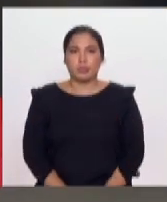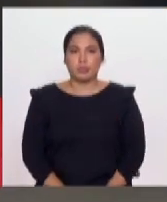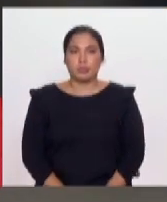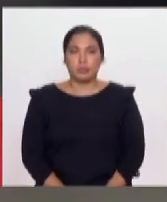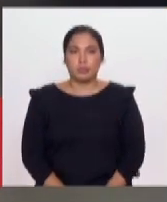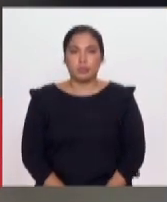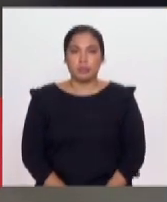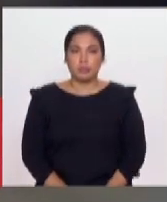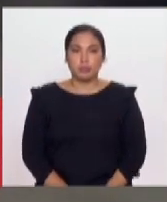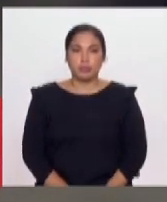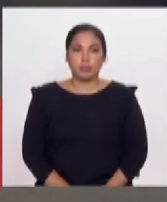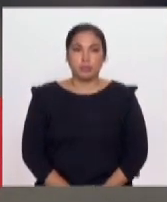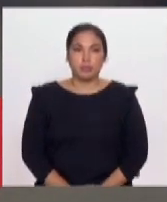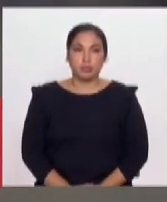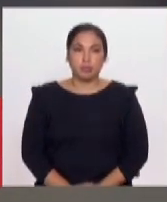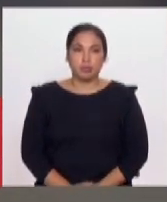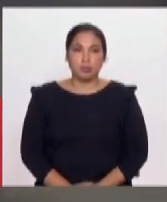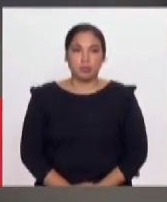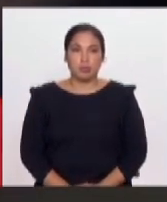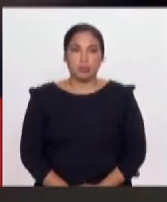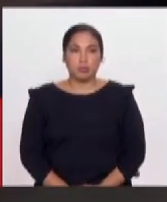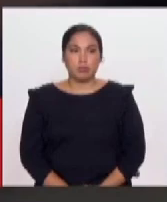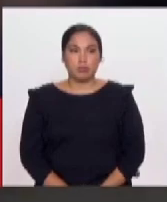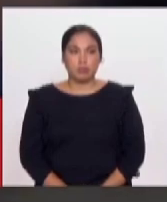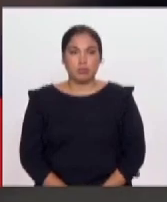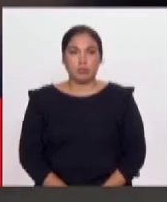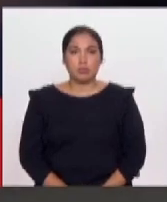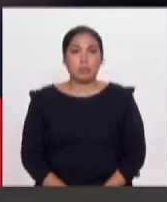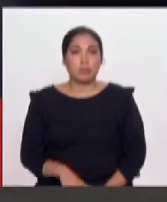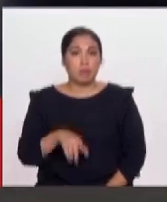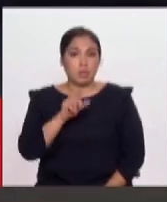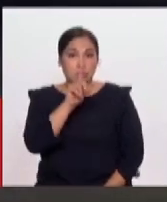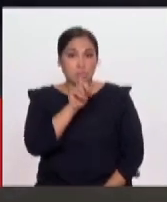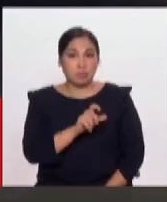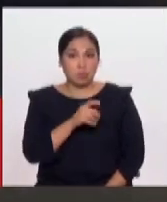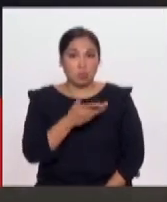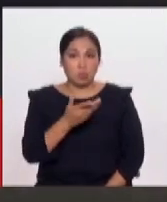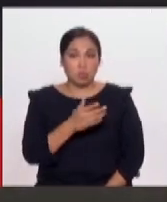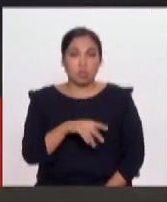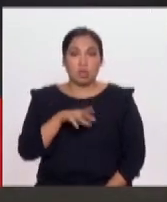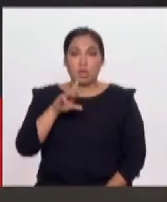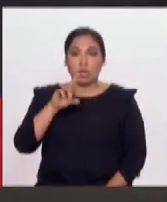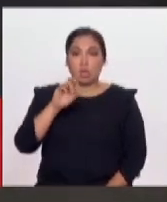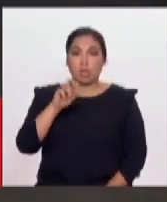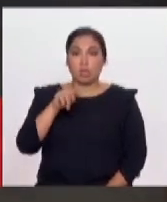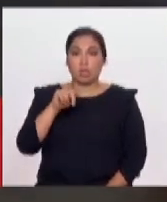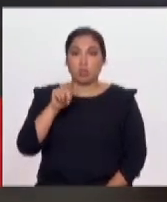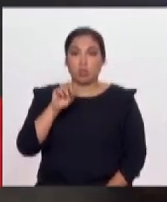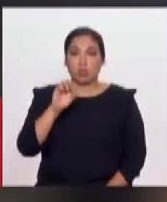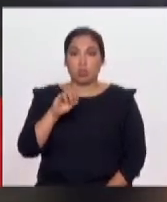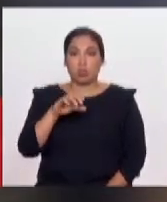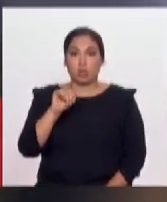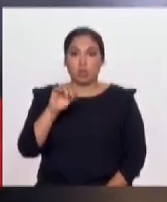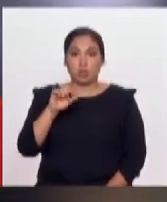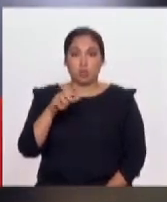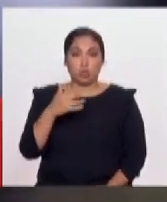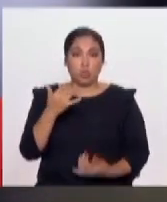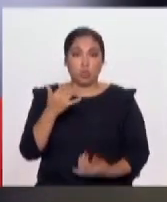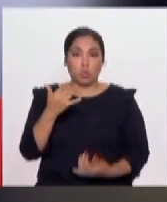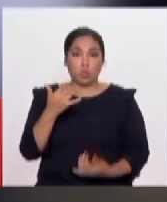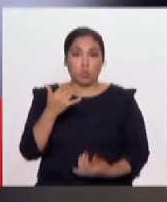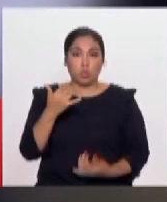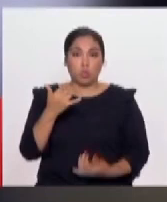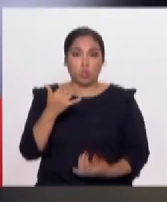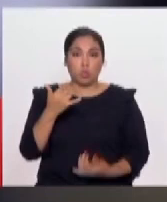digamos, y poder formular la prisión preventiva. Sin embargo, este sujeto de Rensus Segura en estos momentos se encuentra en